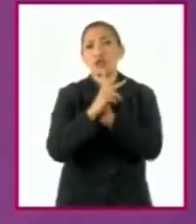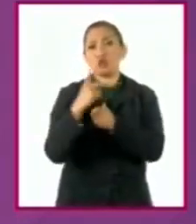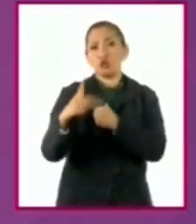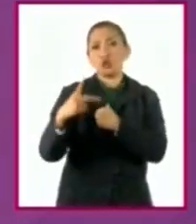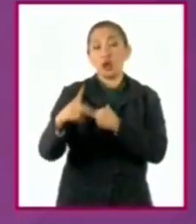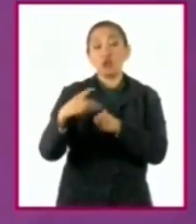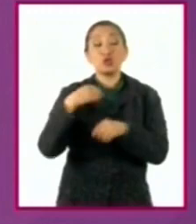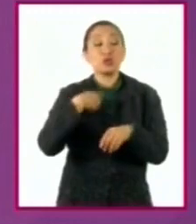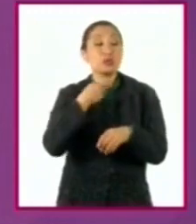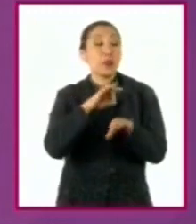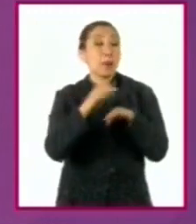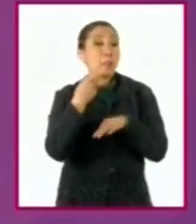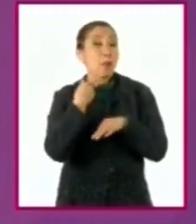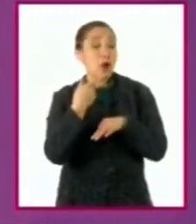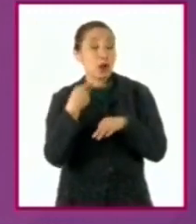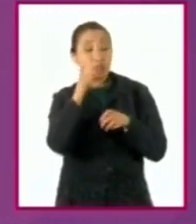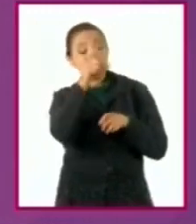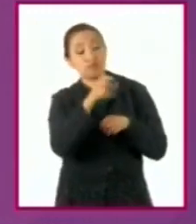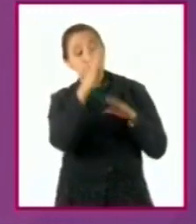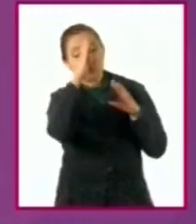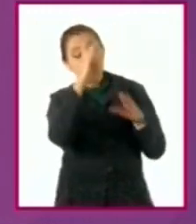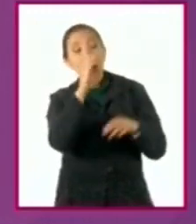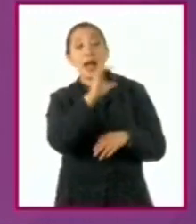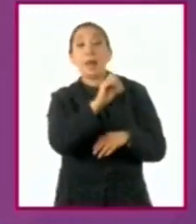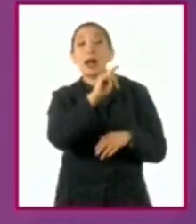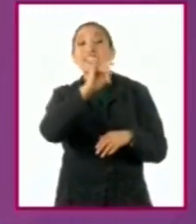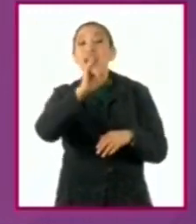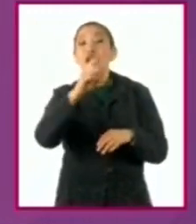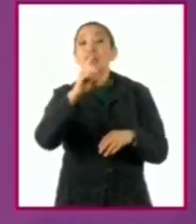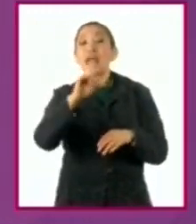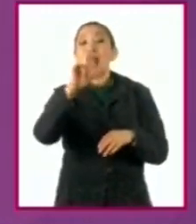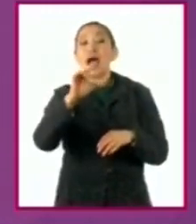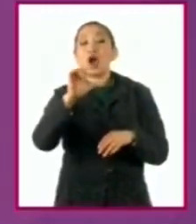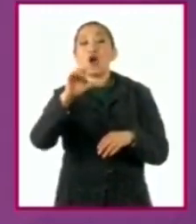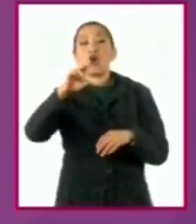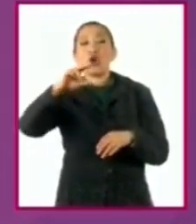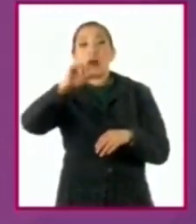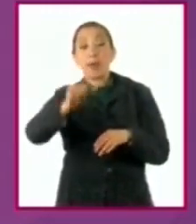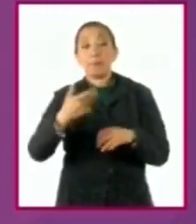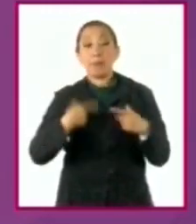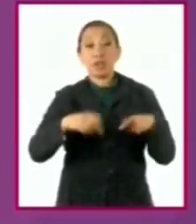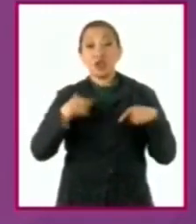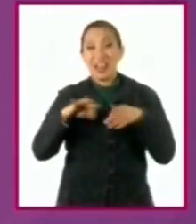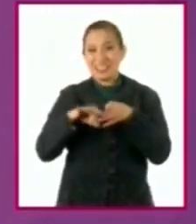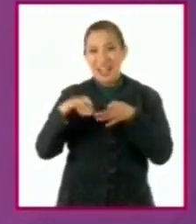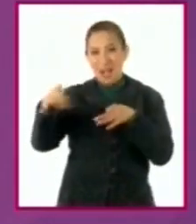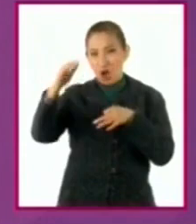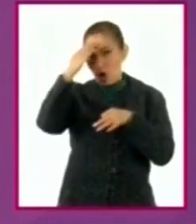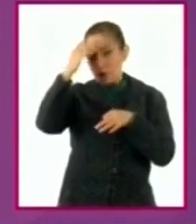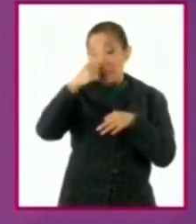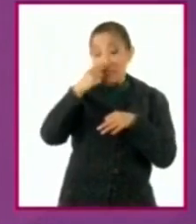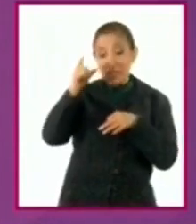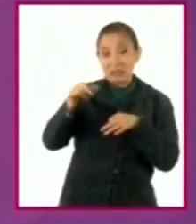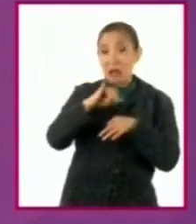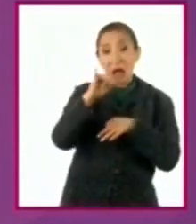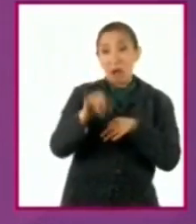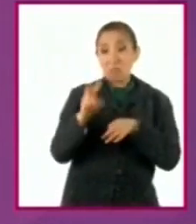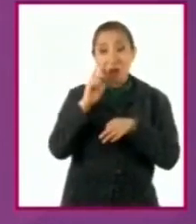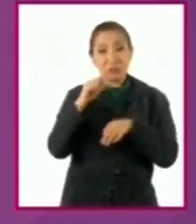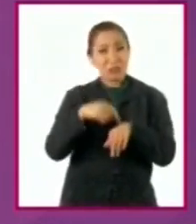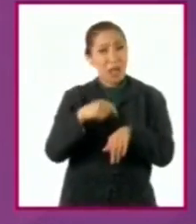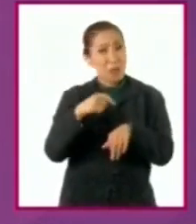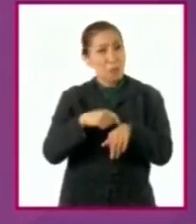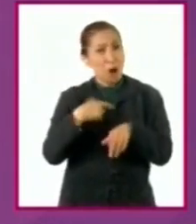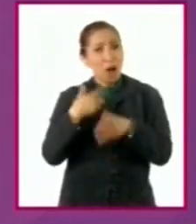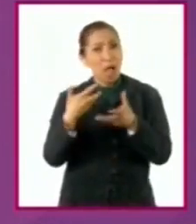labor política le valió el título de Caballero de la Corona. La gente cercana a él decía que nunca tuvo tiempo